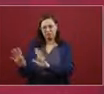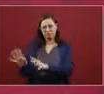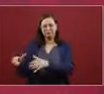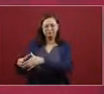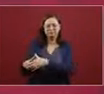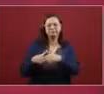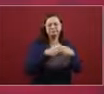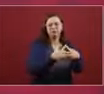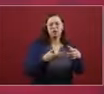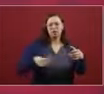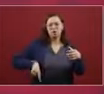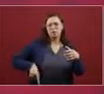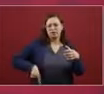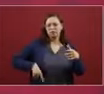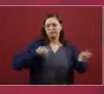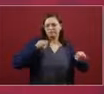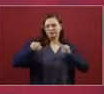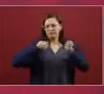la